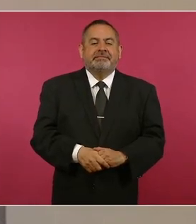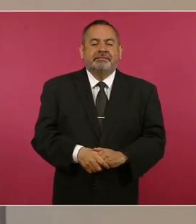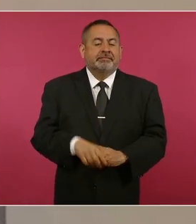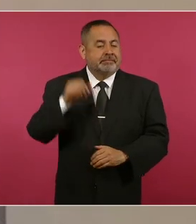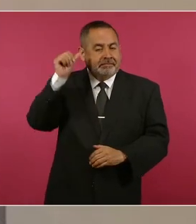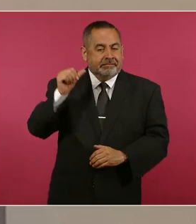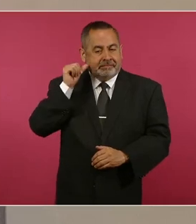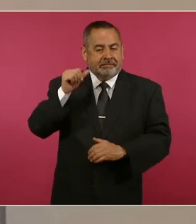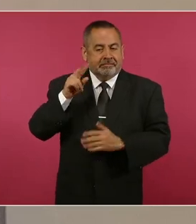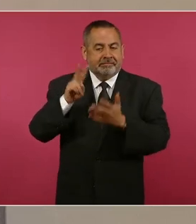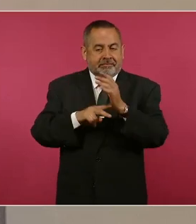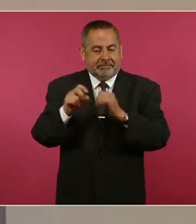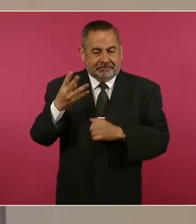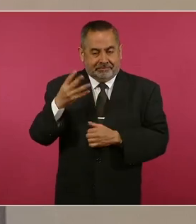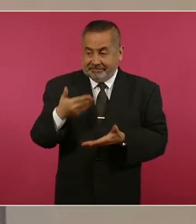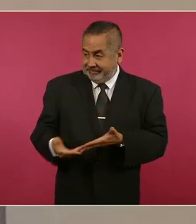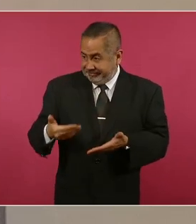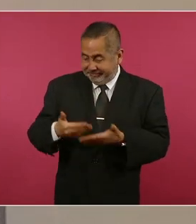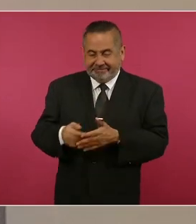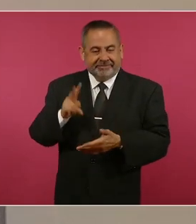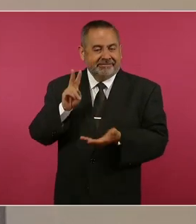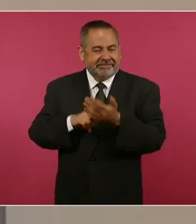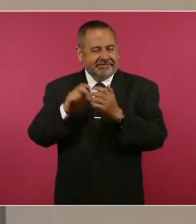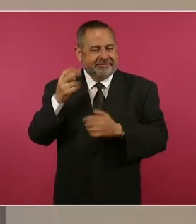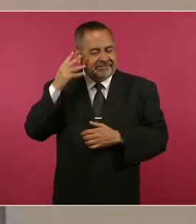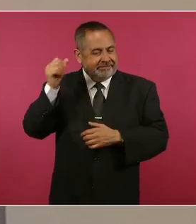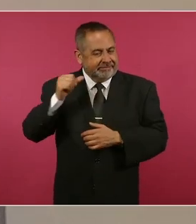Abril del 24, estamos ahora, ¿no?